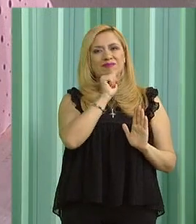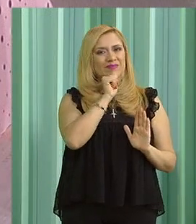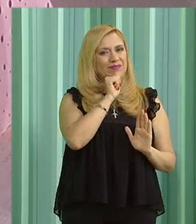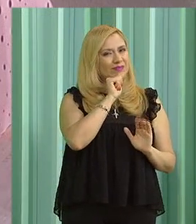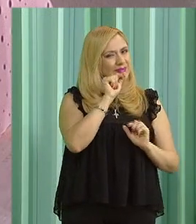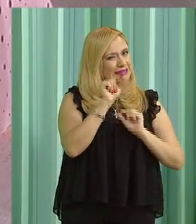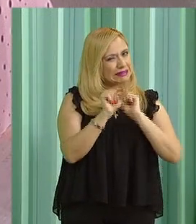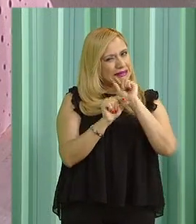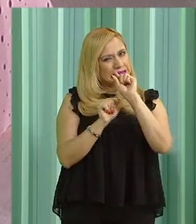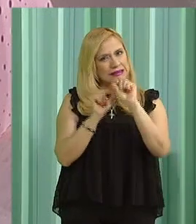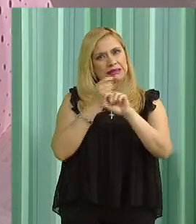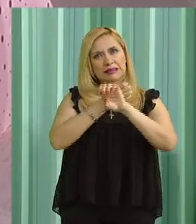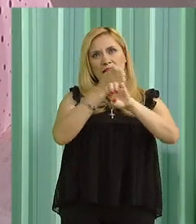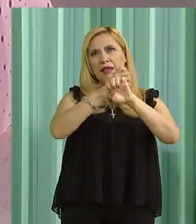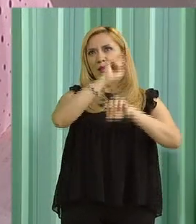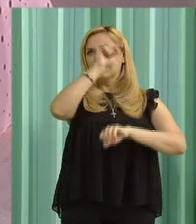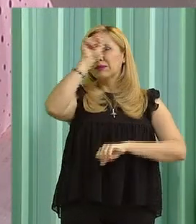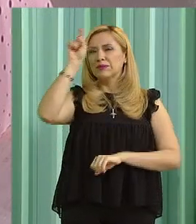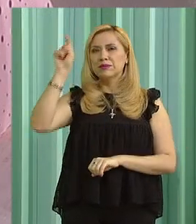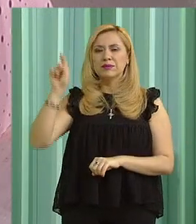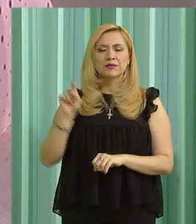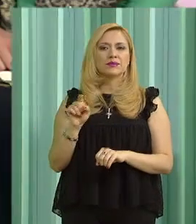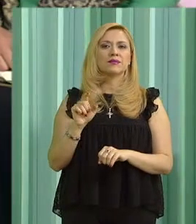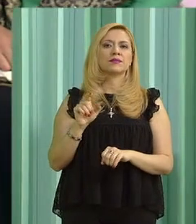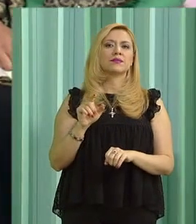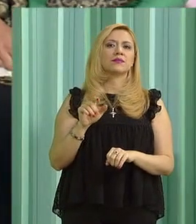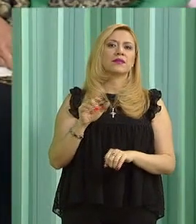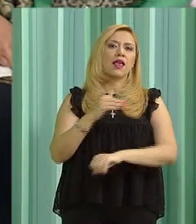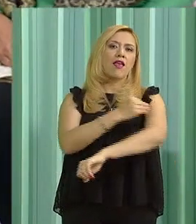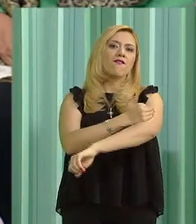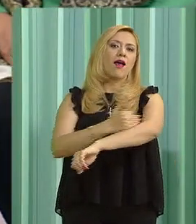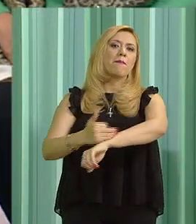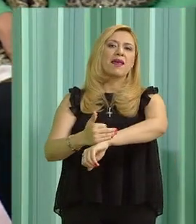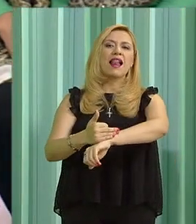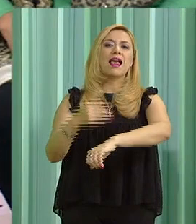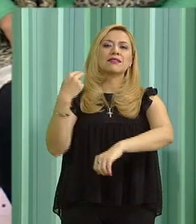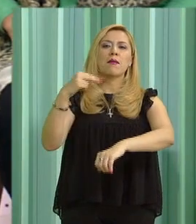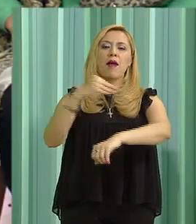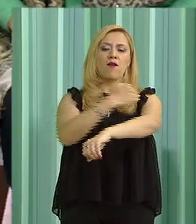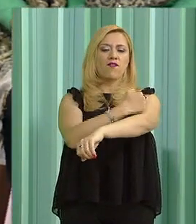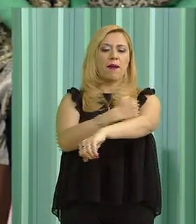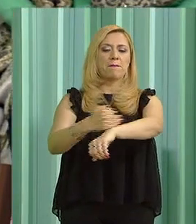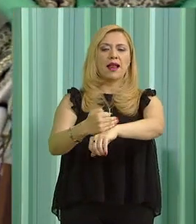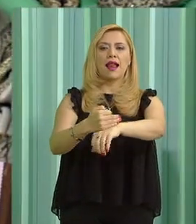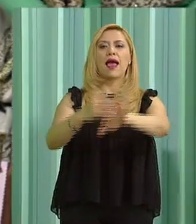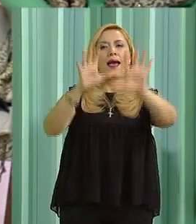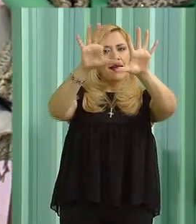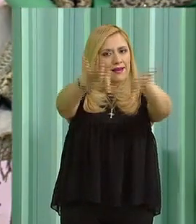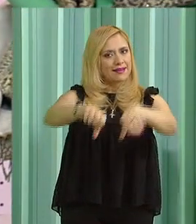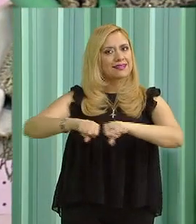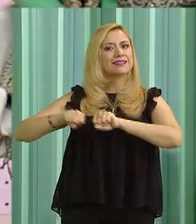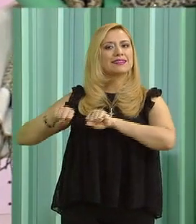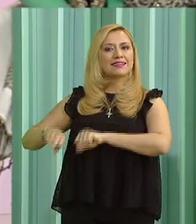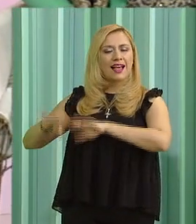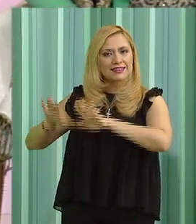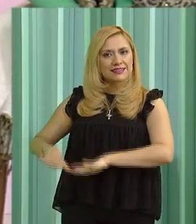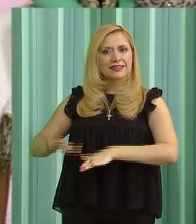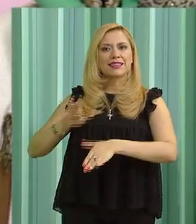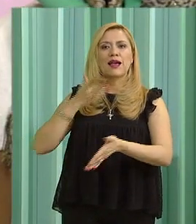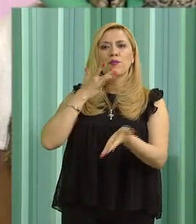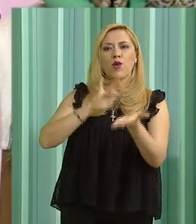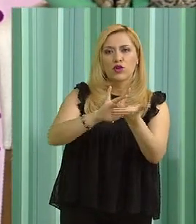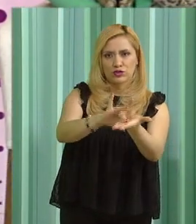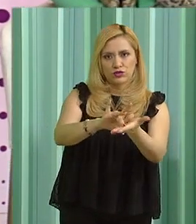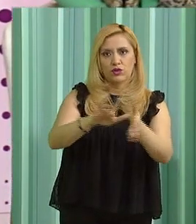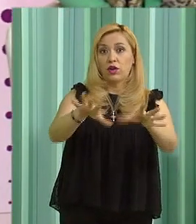muchos estados, lo que vienen siendo las familias de acogida, ¿no? Entonces, el programa que estamos llevando a cabo